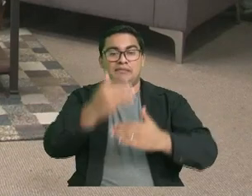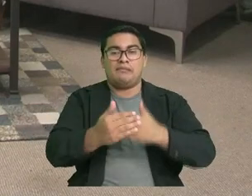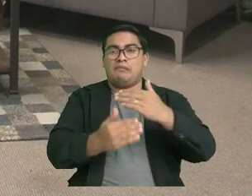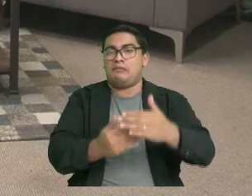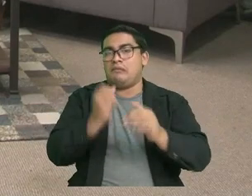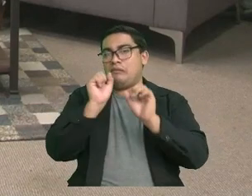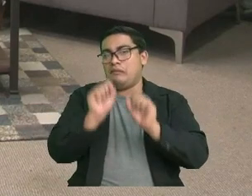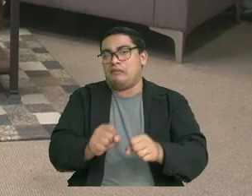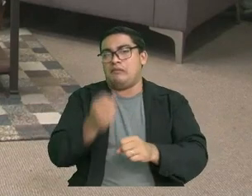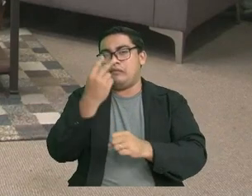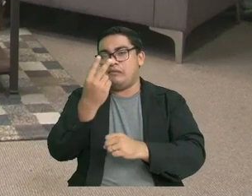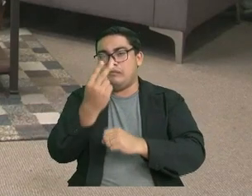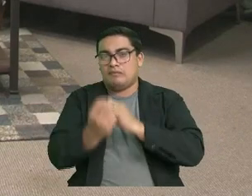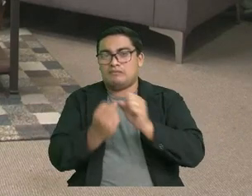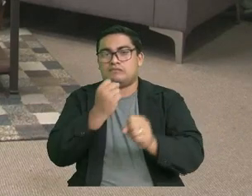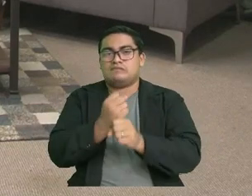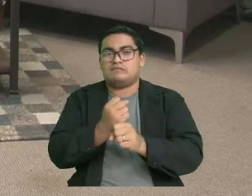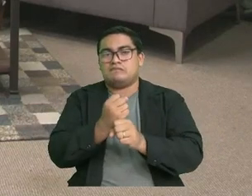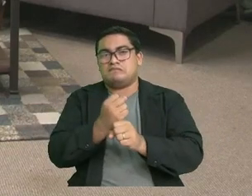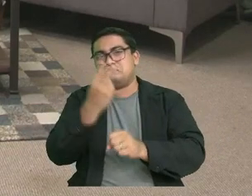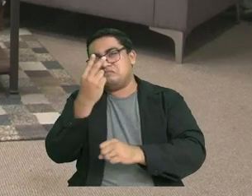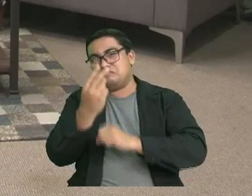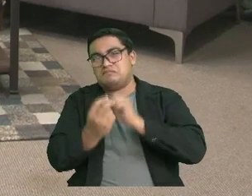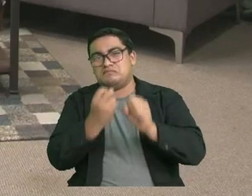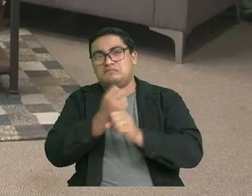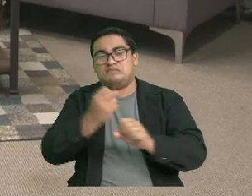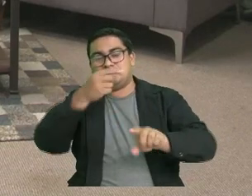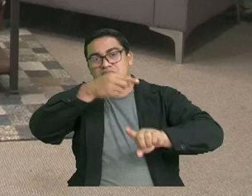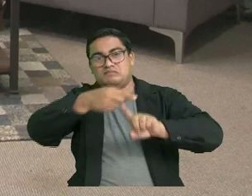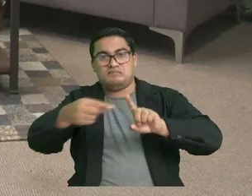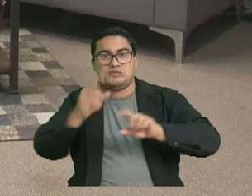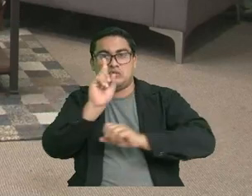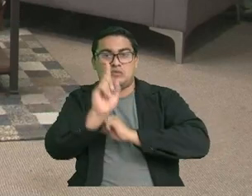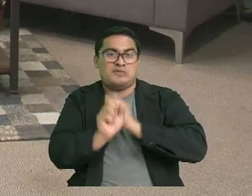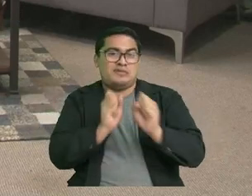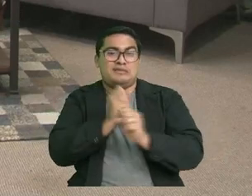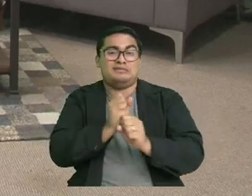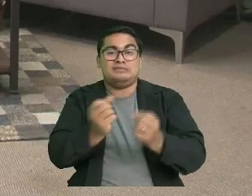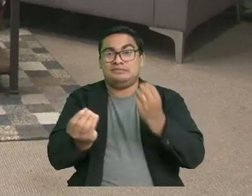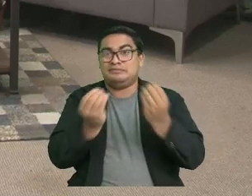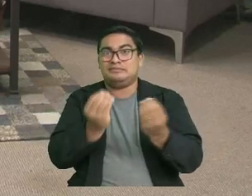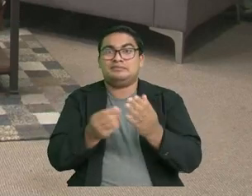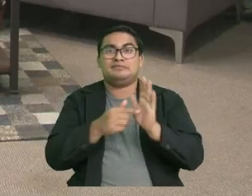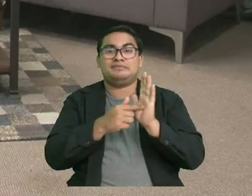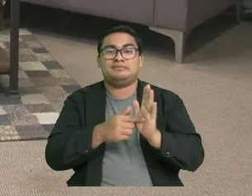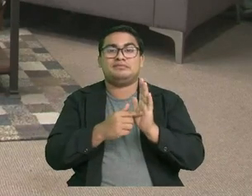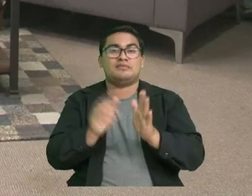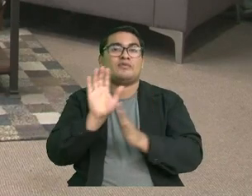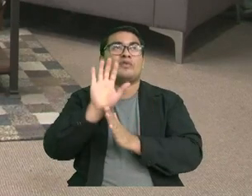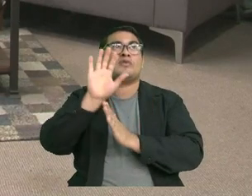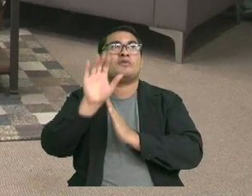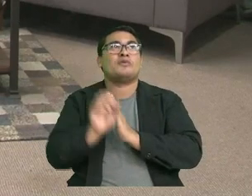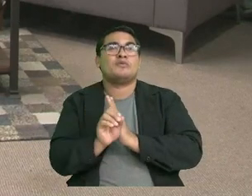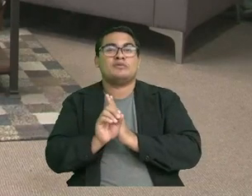llevar dos años y medio, claro, un año, dependiendo la